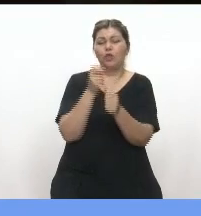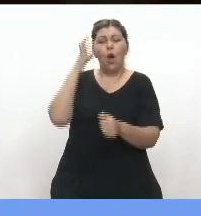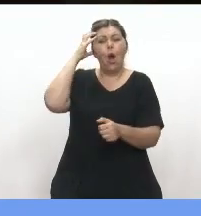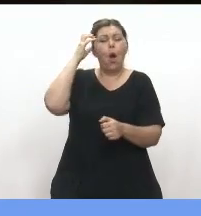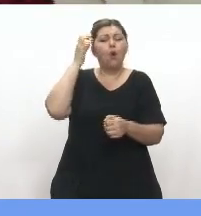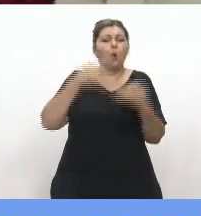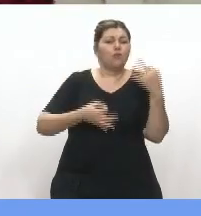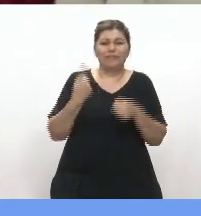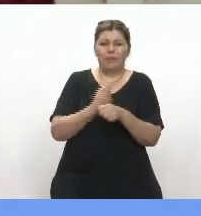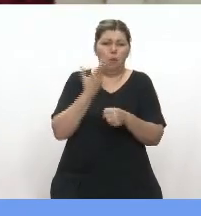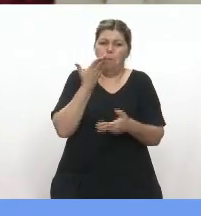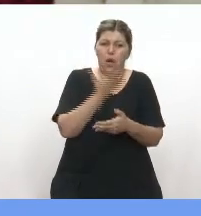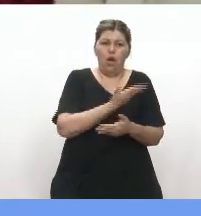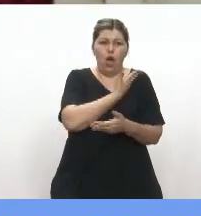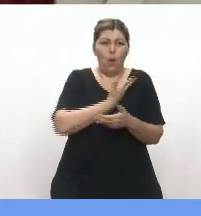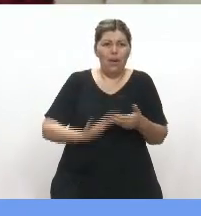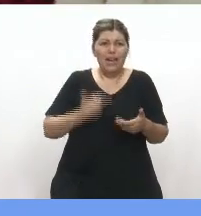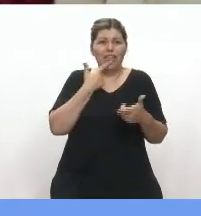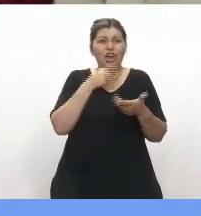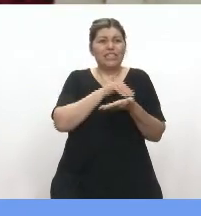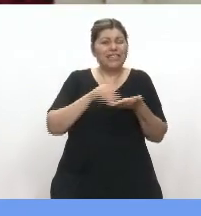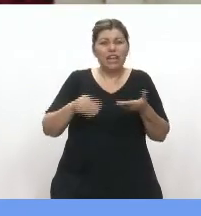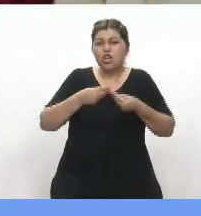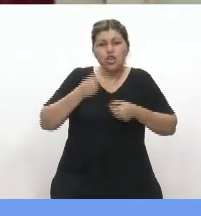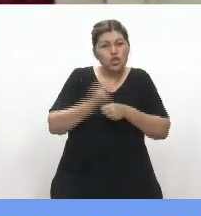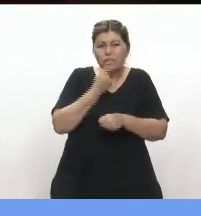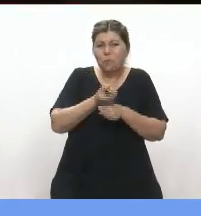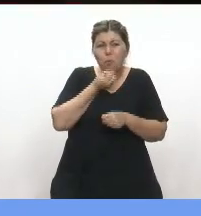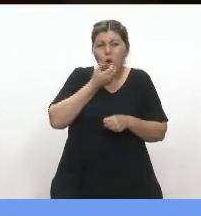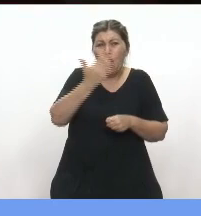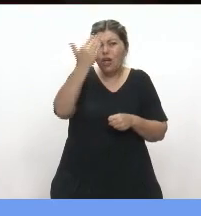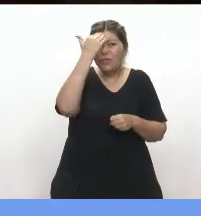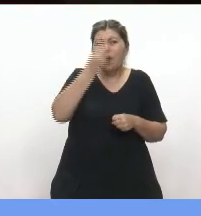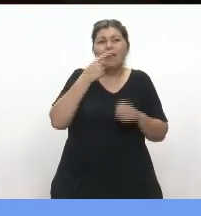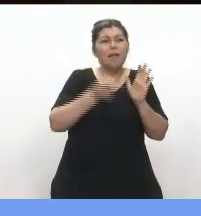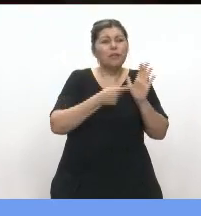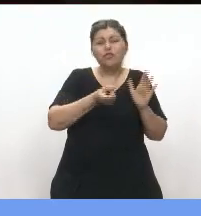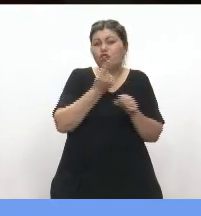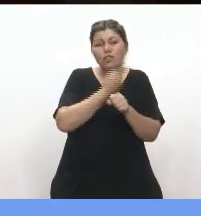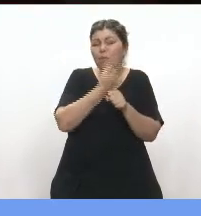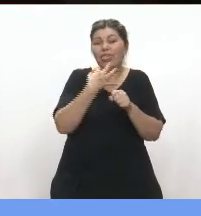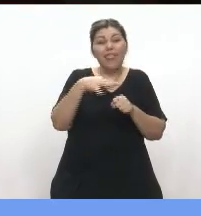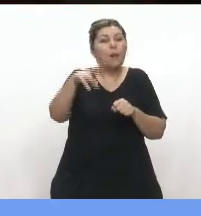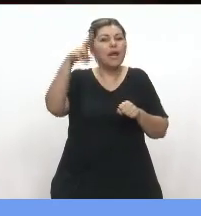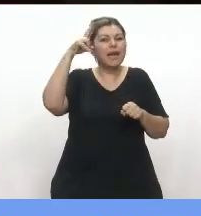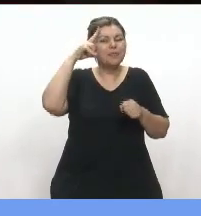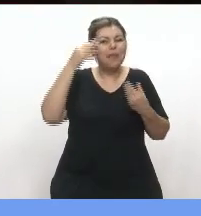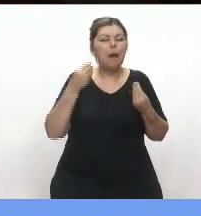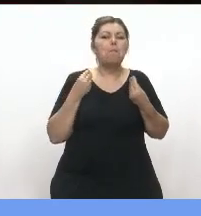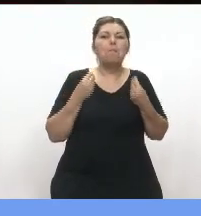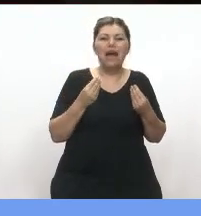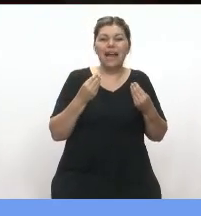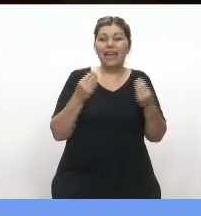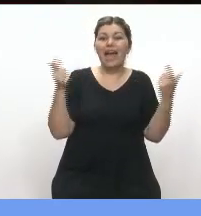los gobernadores, ni los senadores, no se puede hacer cualquier cosa con la Constitución y con el reglamento. Hay que respetar para qué sirven